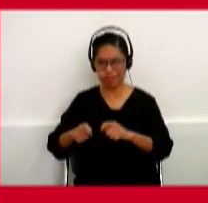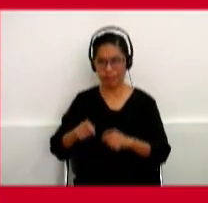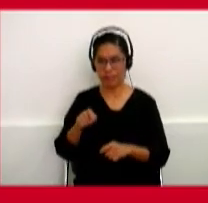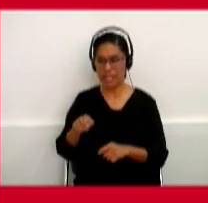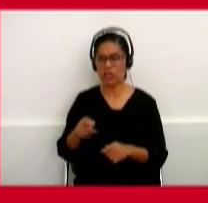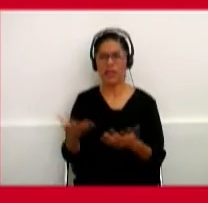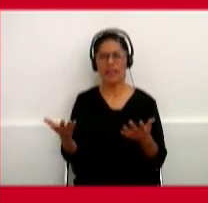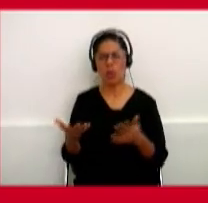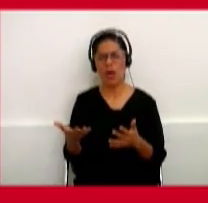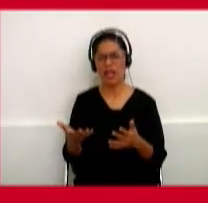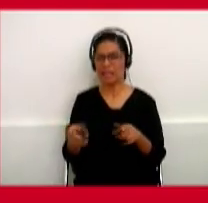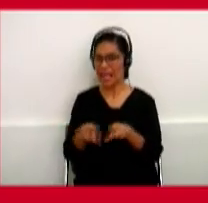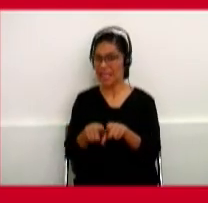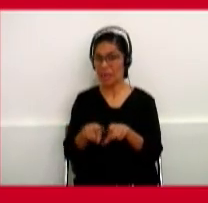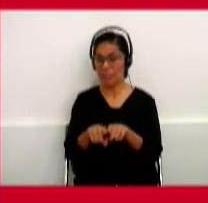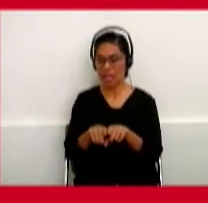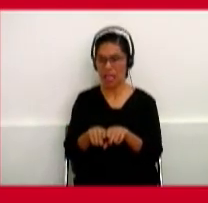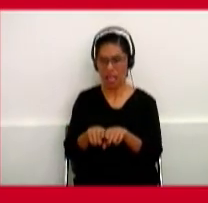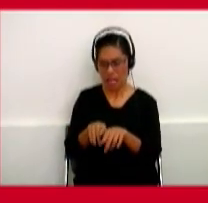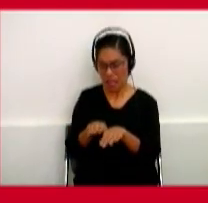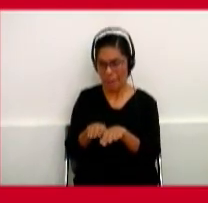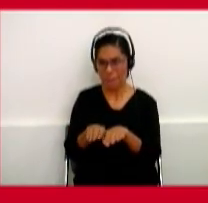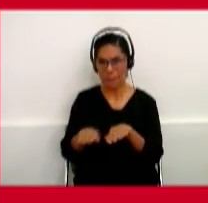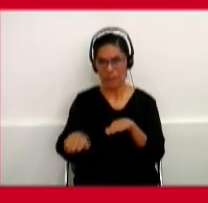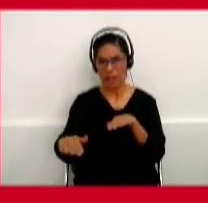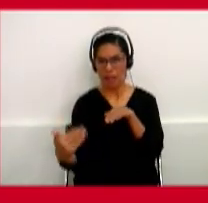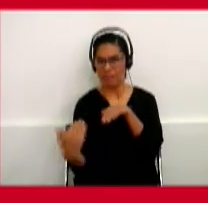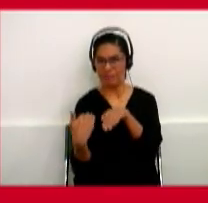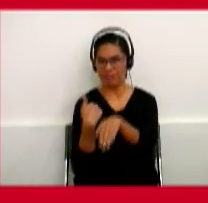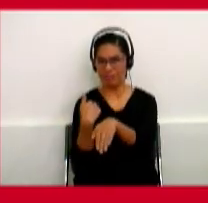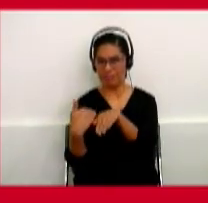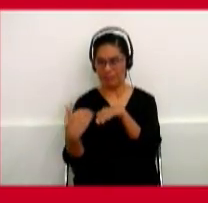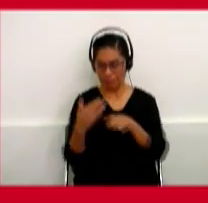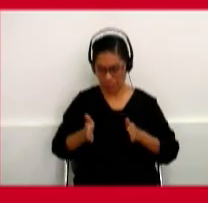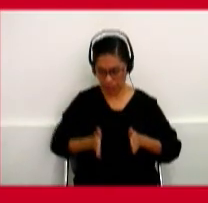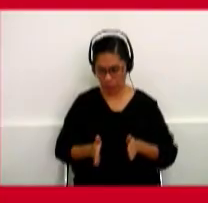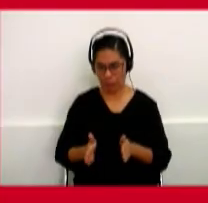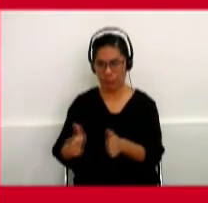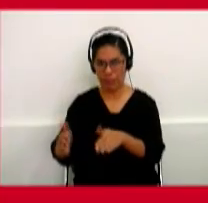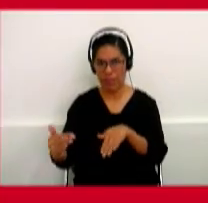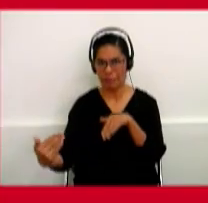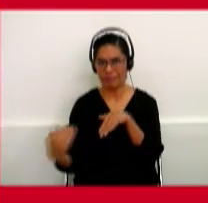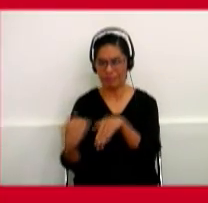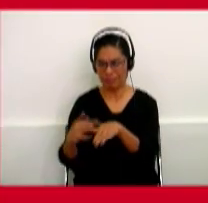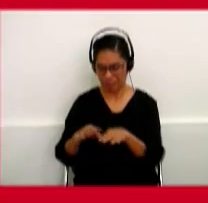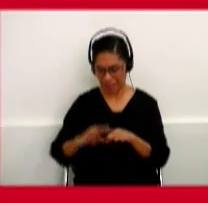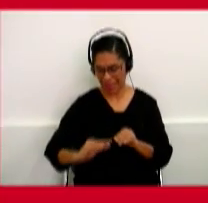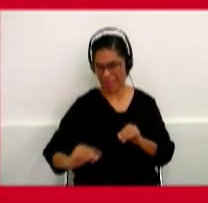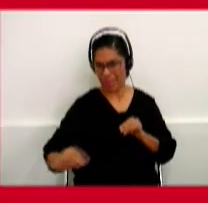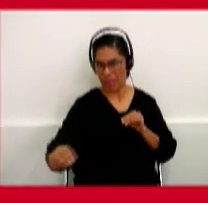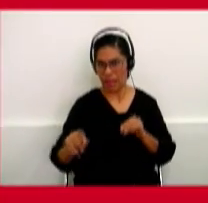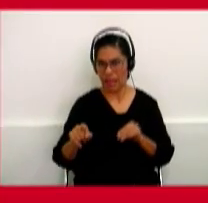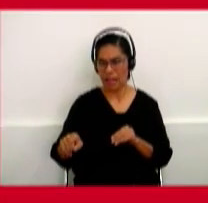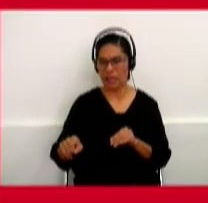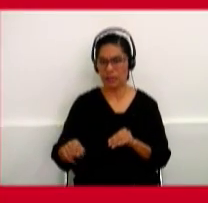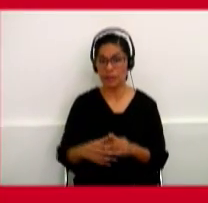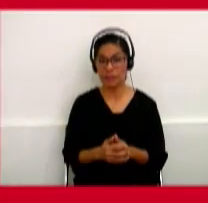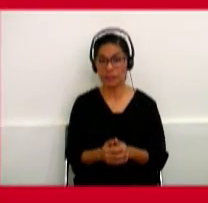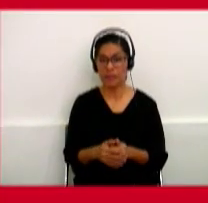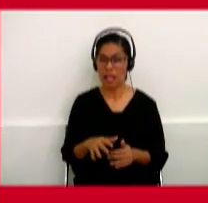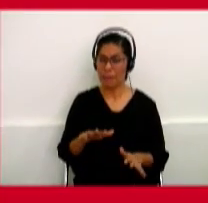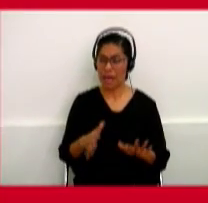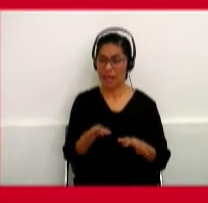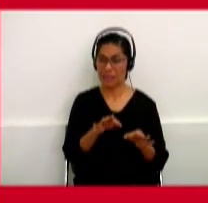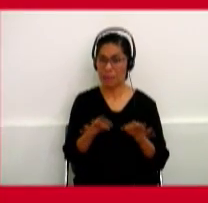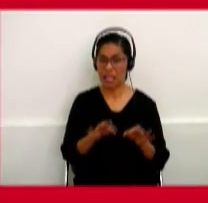vías de transporte, y también es un área donde se puede recortar costos, el área del transporte. Quizás para darles algún contexto entonces